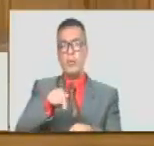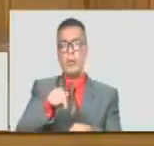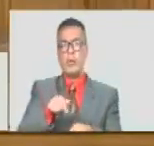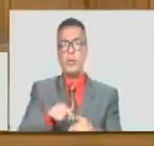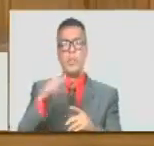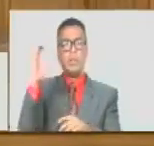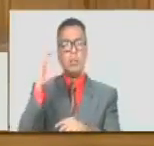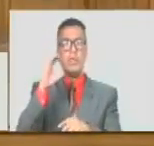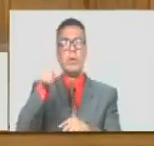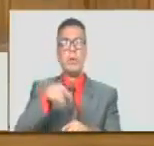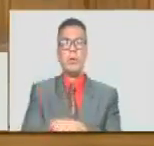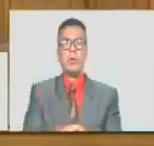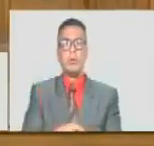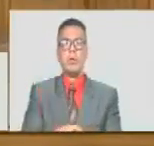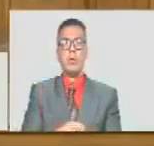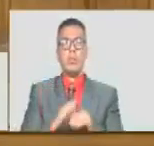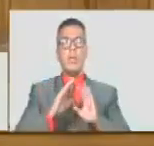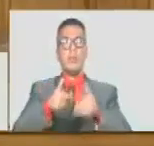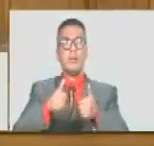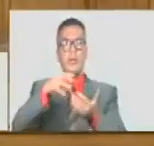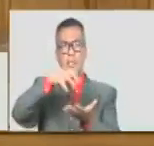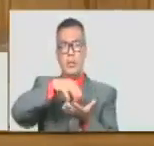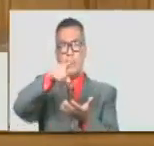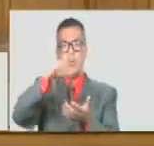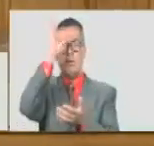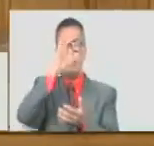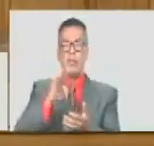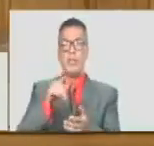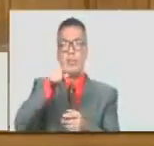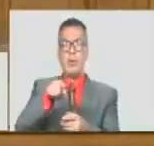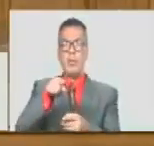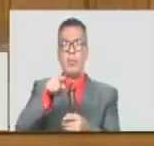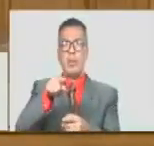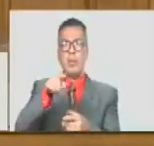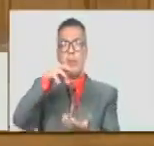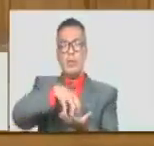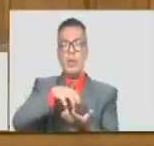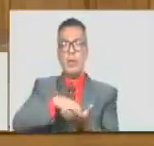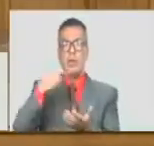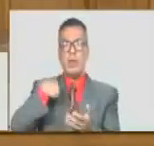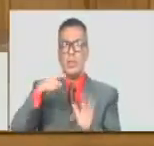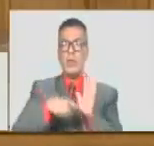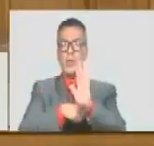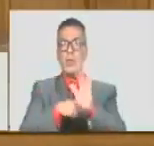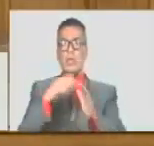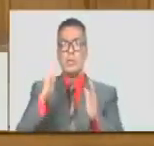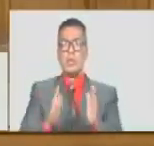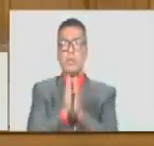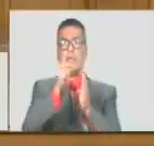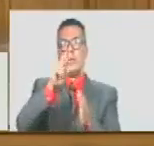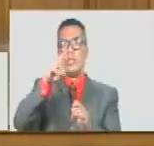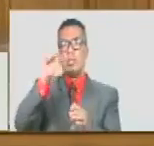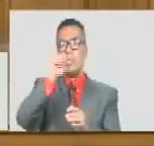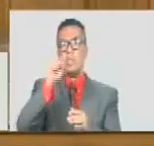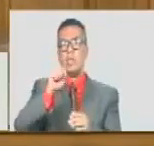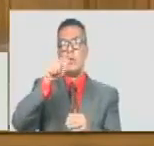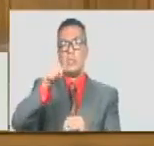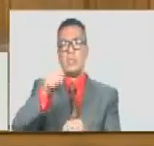ciudad de Caracas, al salir de este Palacio Federal Legislativo, nos encontramos con la Capilla de Santa Rosa,